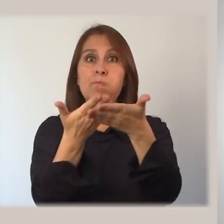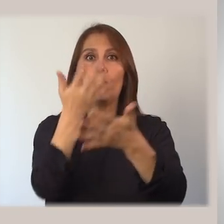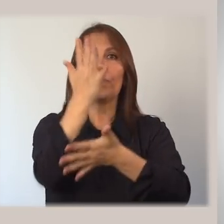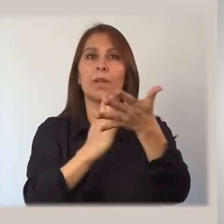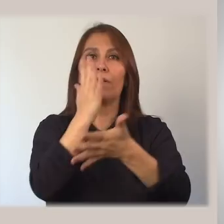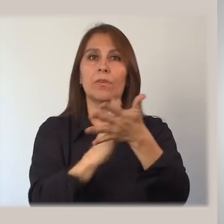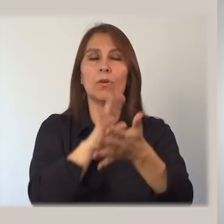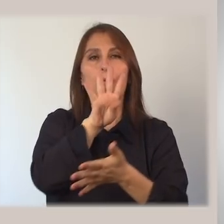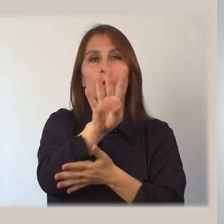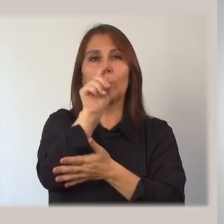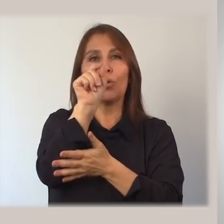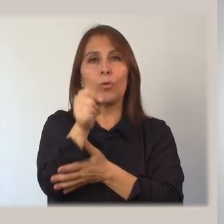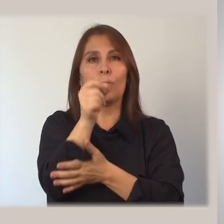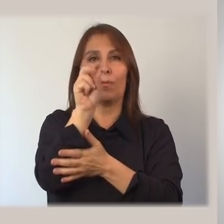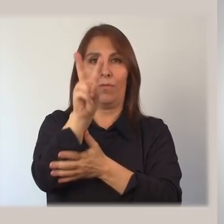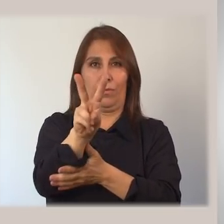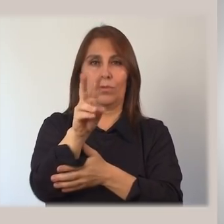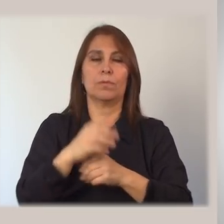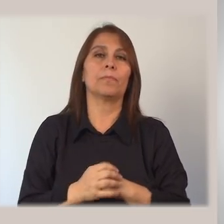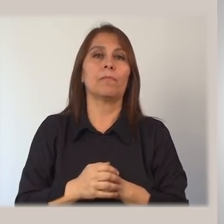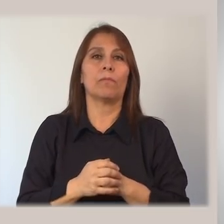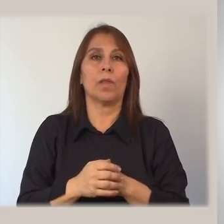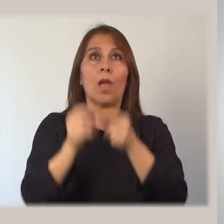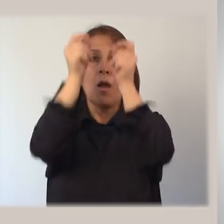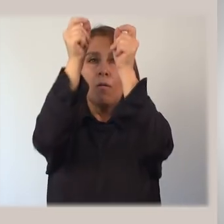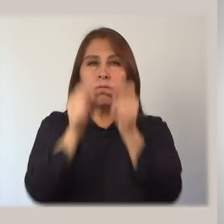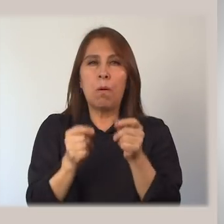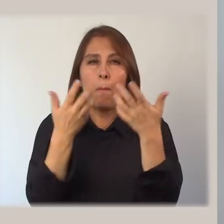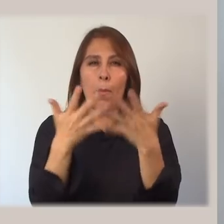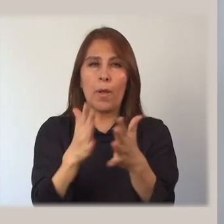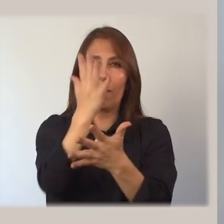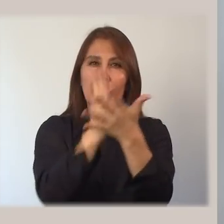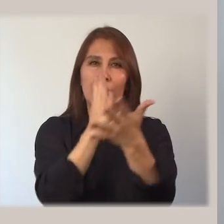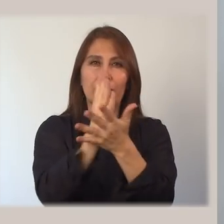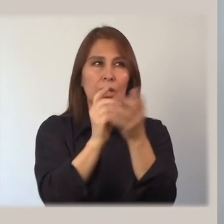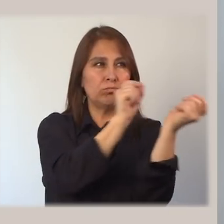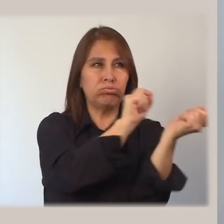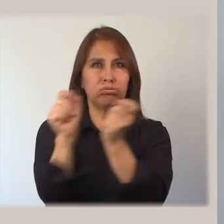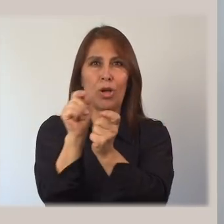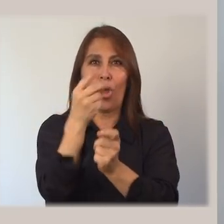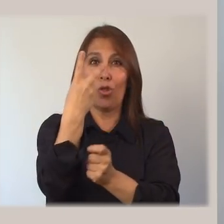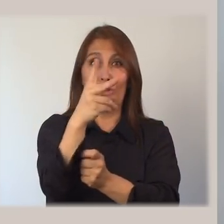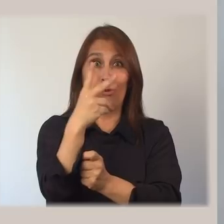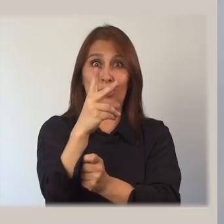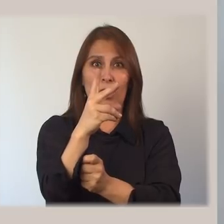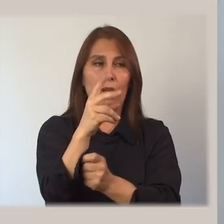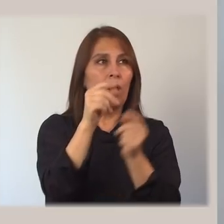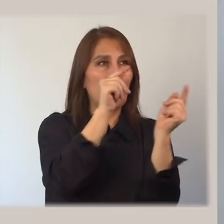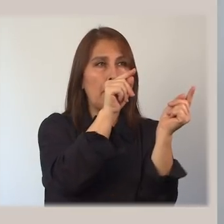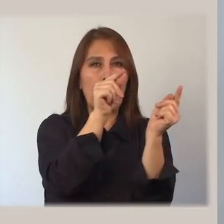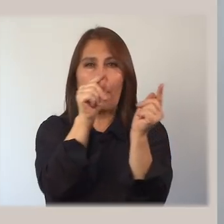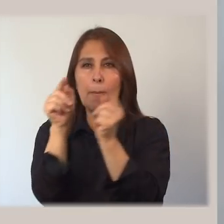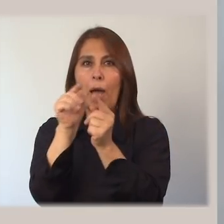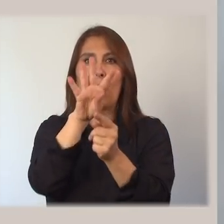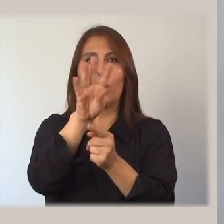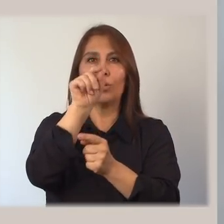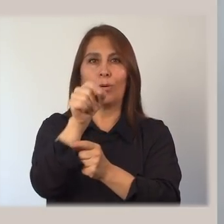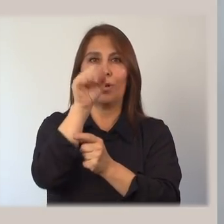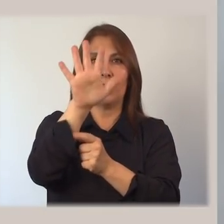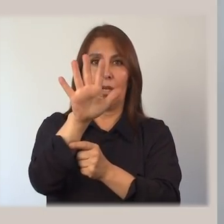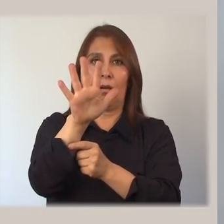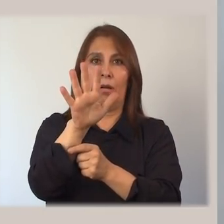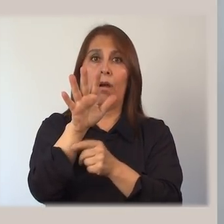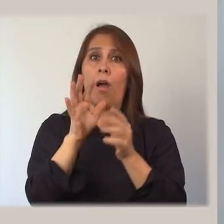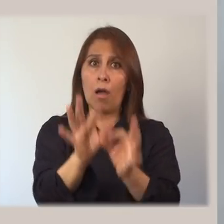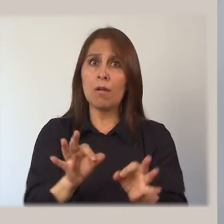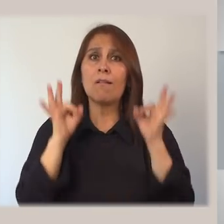e infraestructura obtuvo una calificación de 4,2. El promedio de las calificaciones de los 12 factores fue de 4,5,